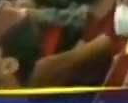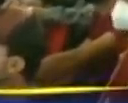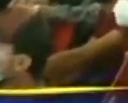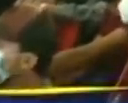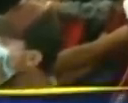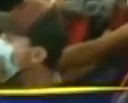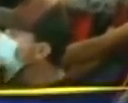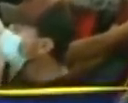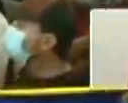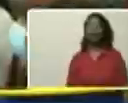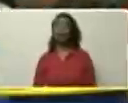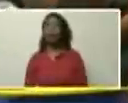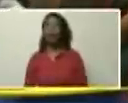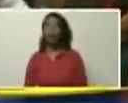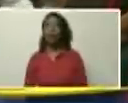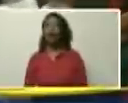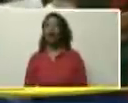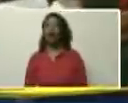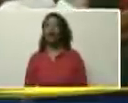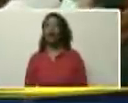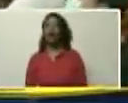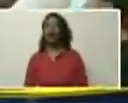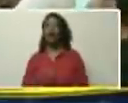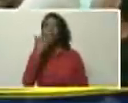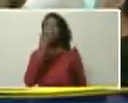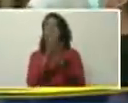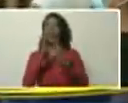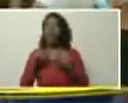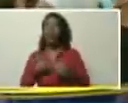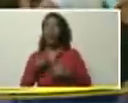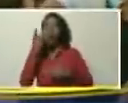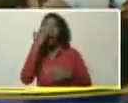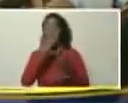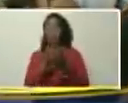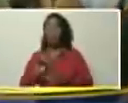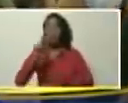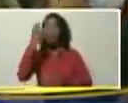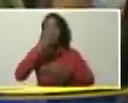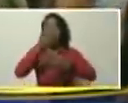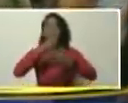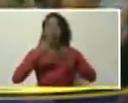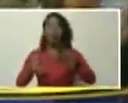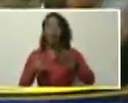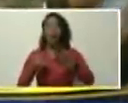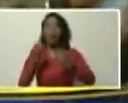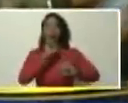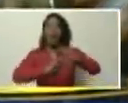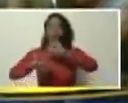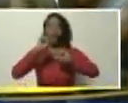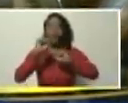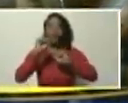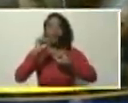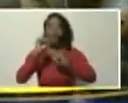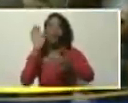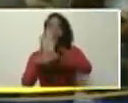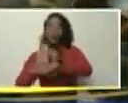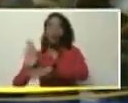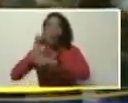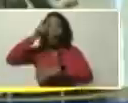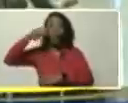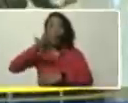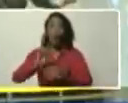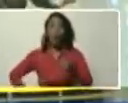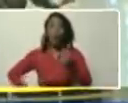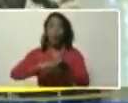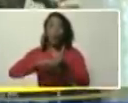enfrentando todos los riesgos, enfrentando todo lo que haya que enfrentar en la primera línea de la vanguardia, protegiendo al pueblo, apoyando